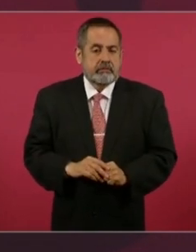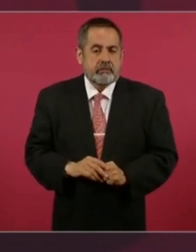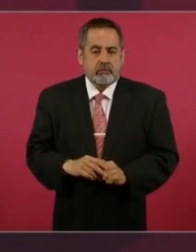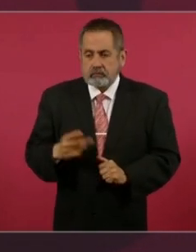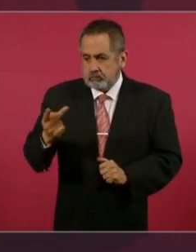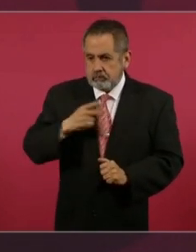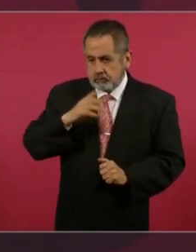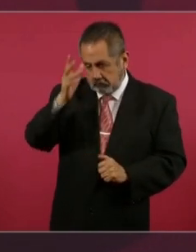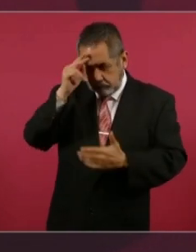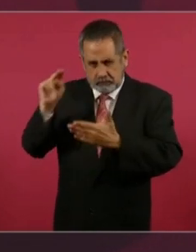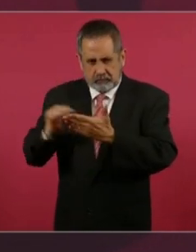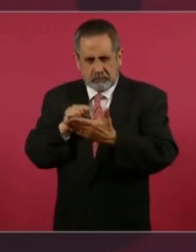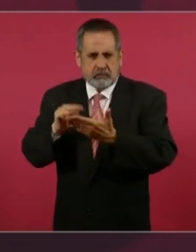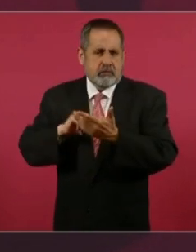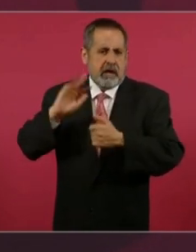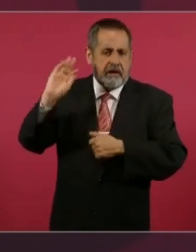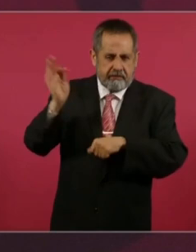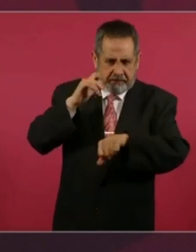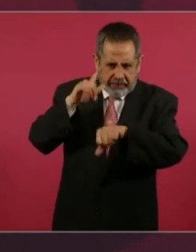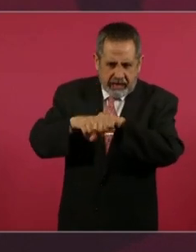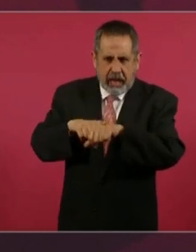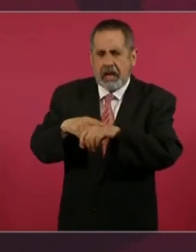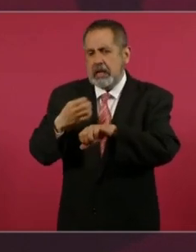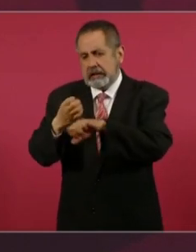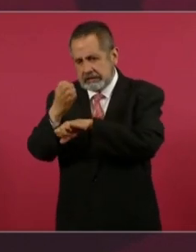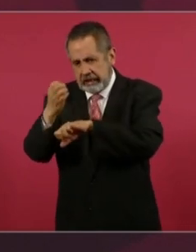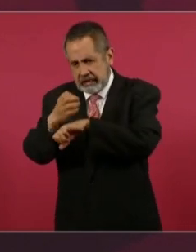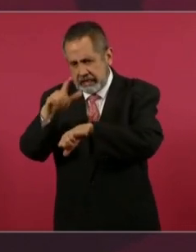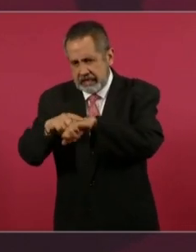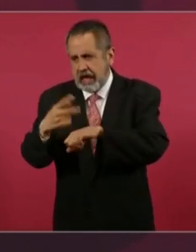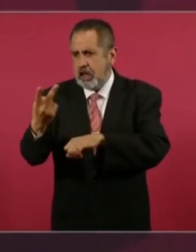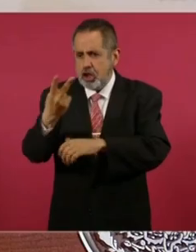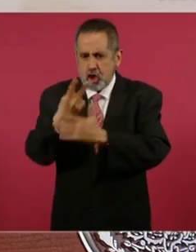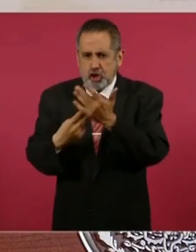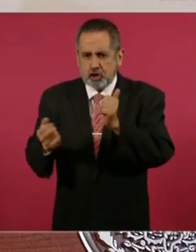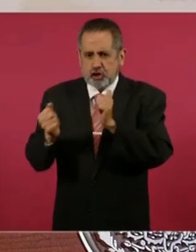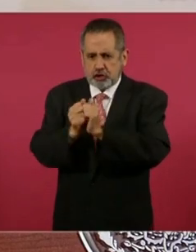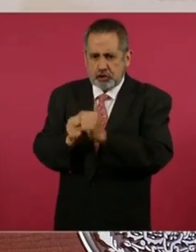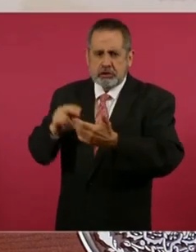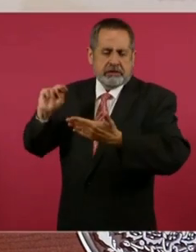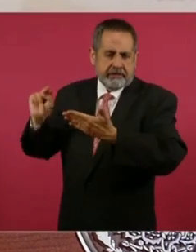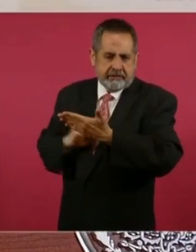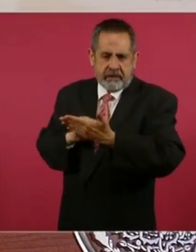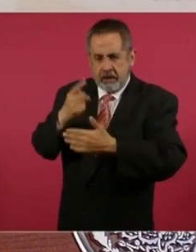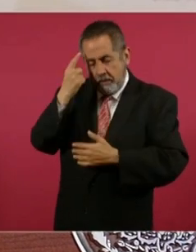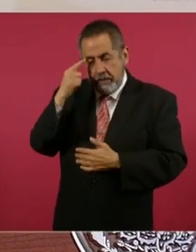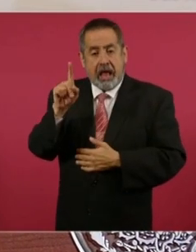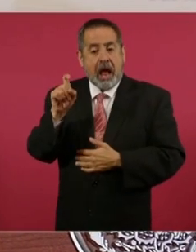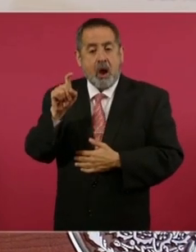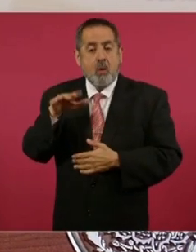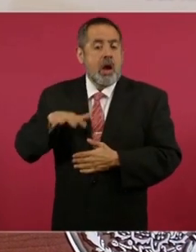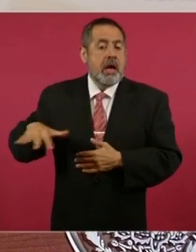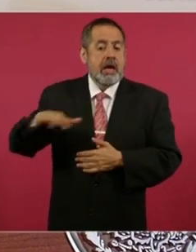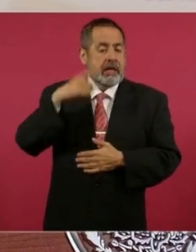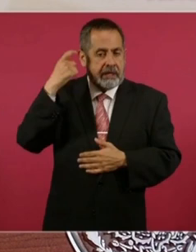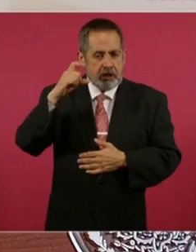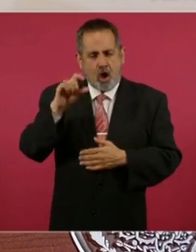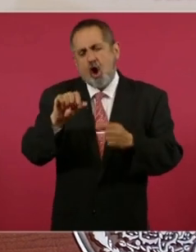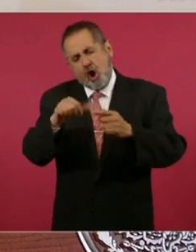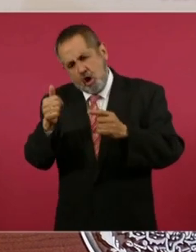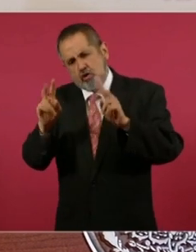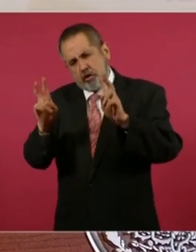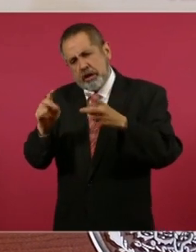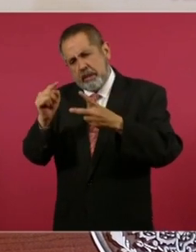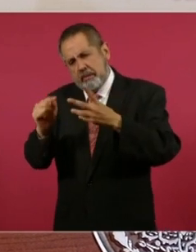un acuerdo de la Federación y el Estado para el agua en Querétaro y otros temas.